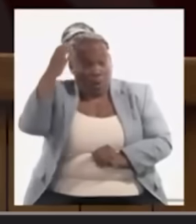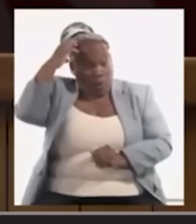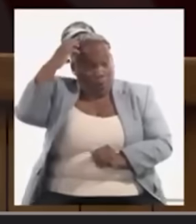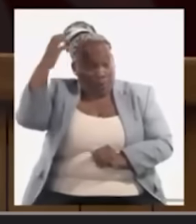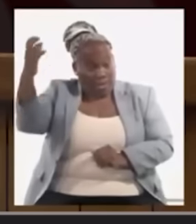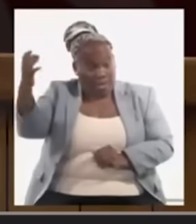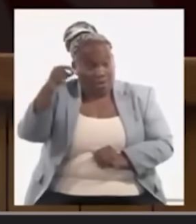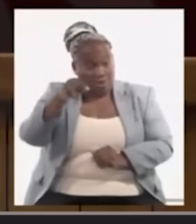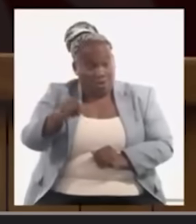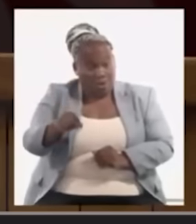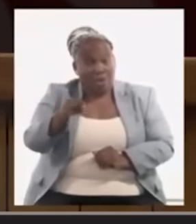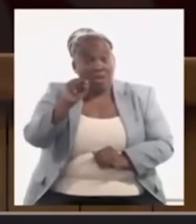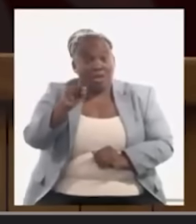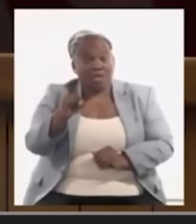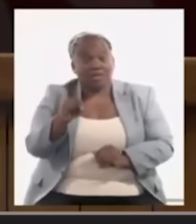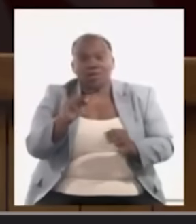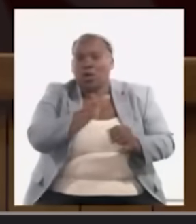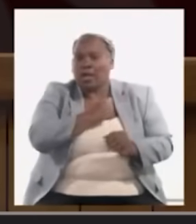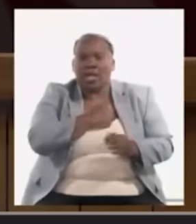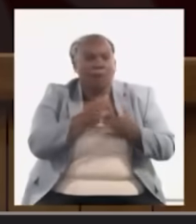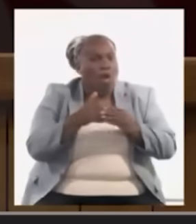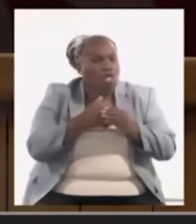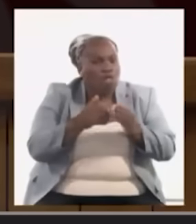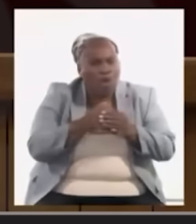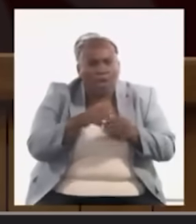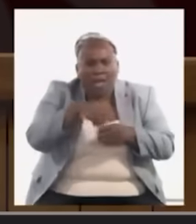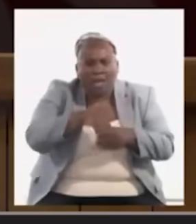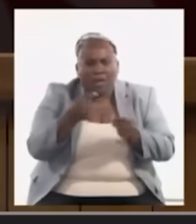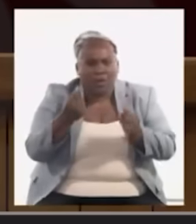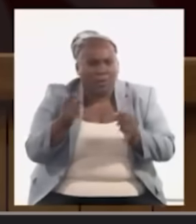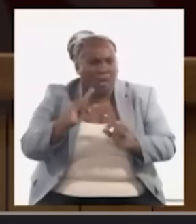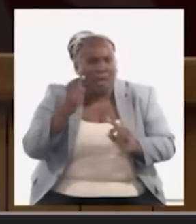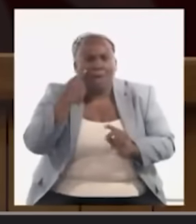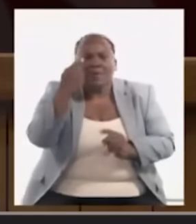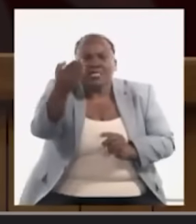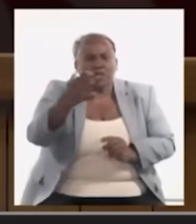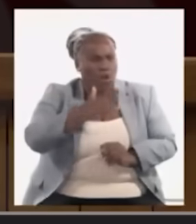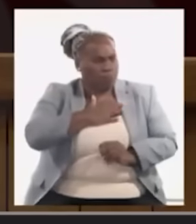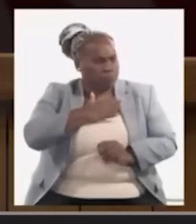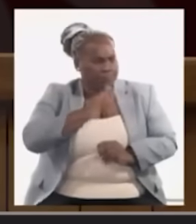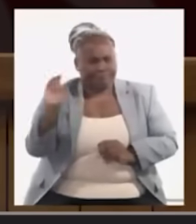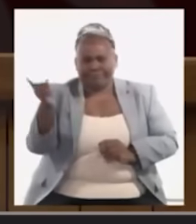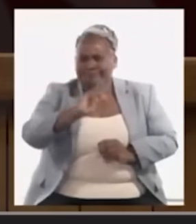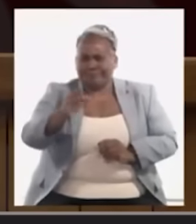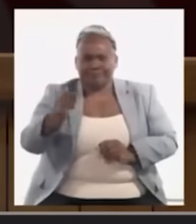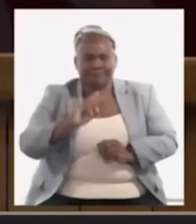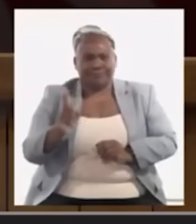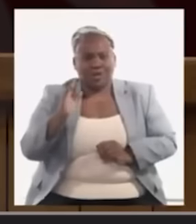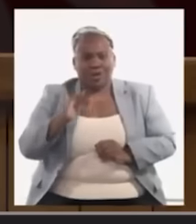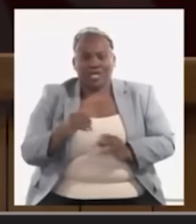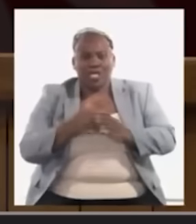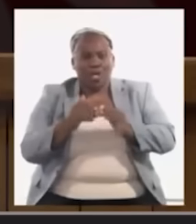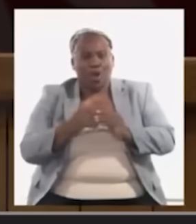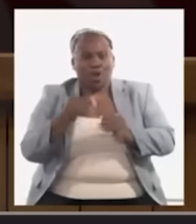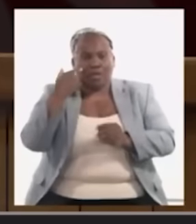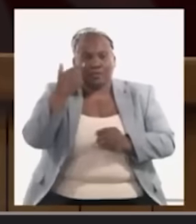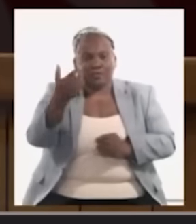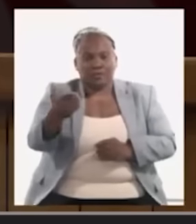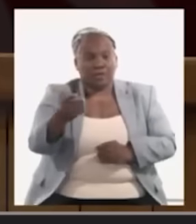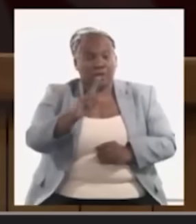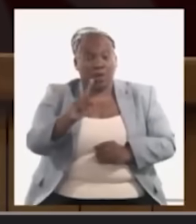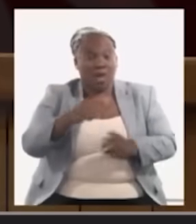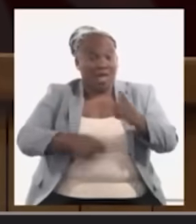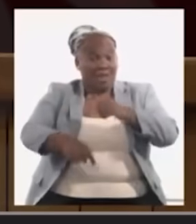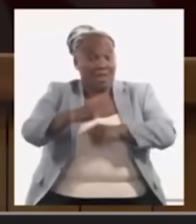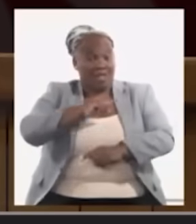es ir a dolarizar la economía. No, no es la visión nuestra, no es dolarizar la economía. Todo lo contrario,